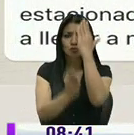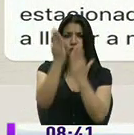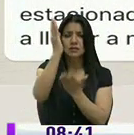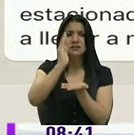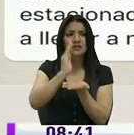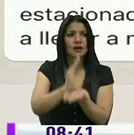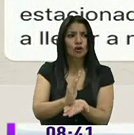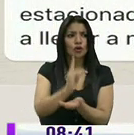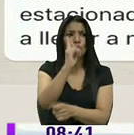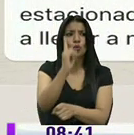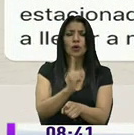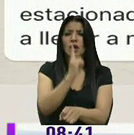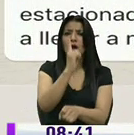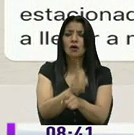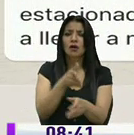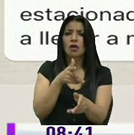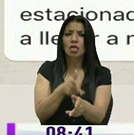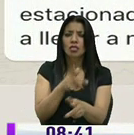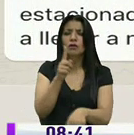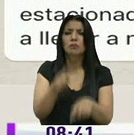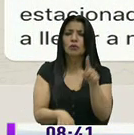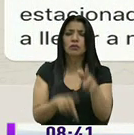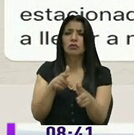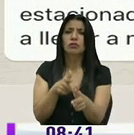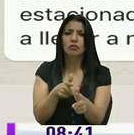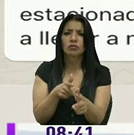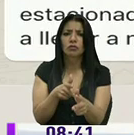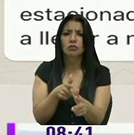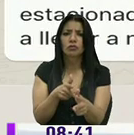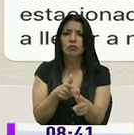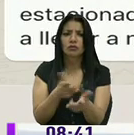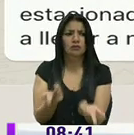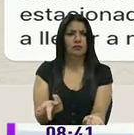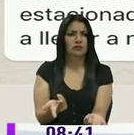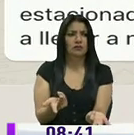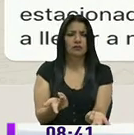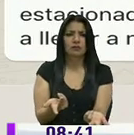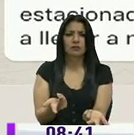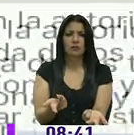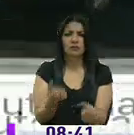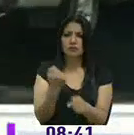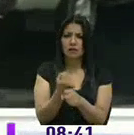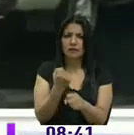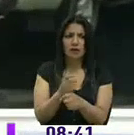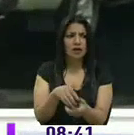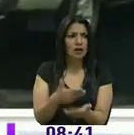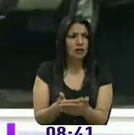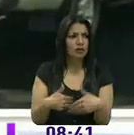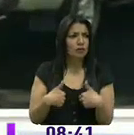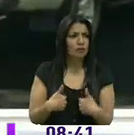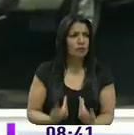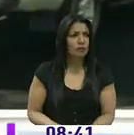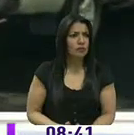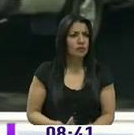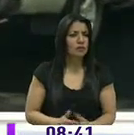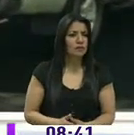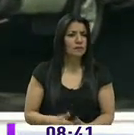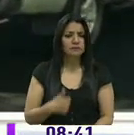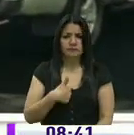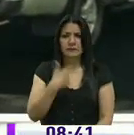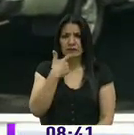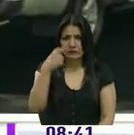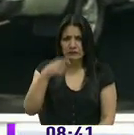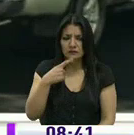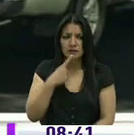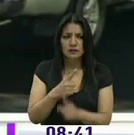estamos una hora impedido de estacionada en no en tránsito que pensarán que no tenemos derecho grande otros trabajos de destino en